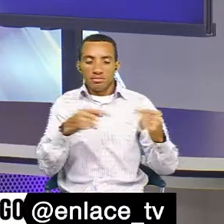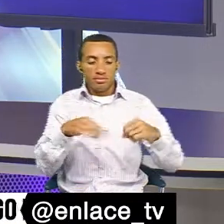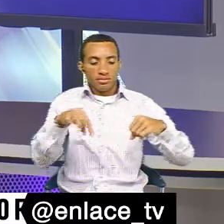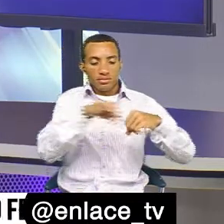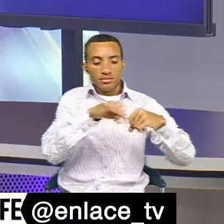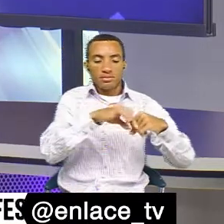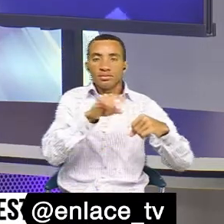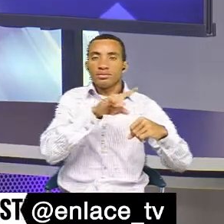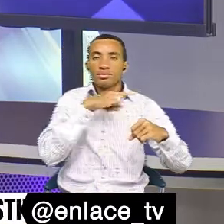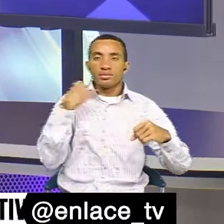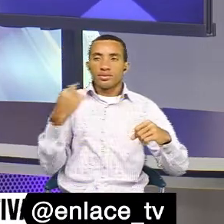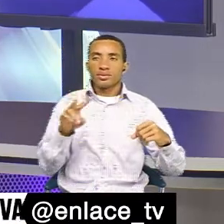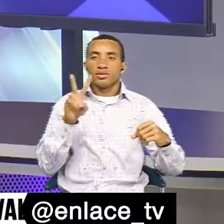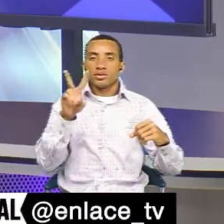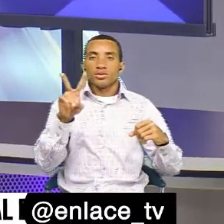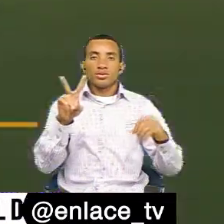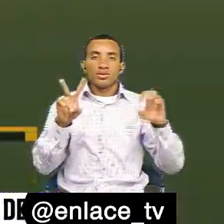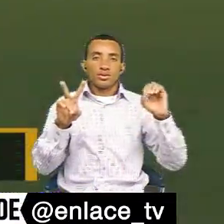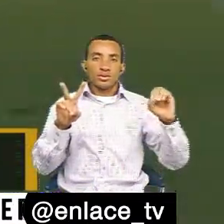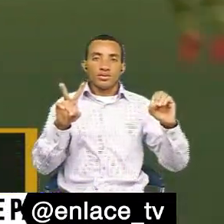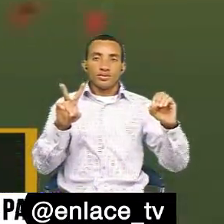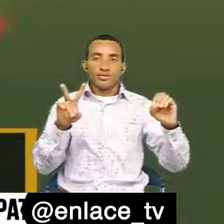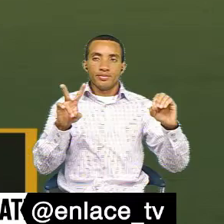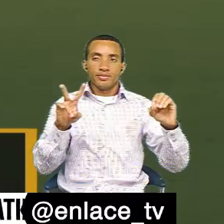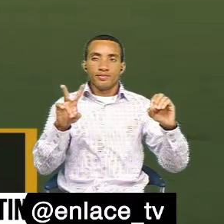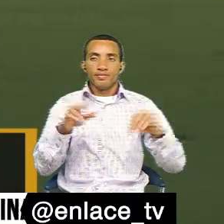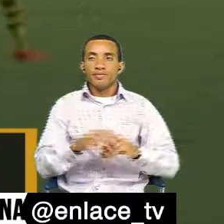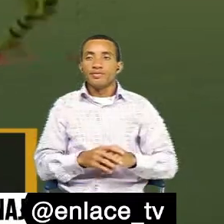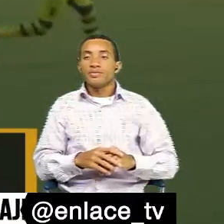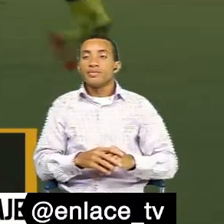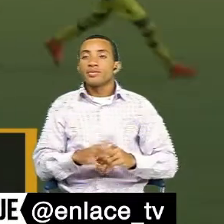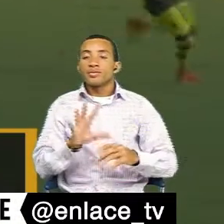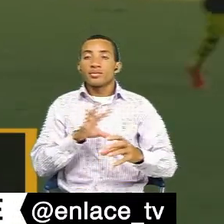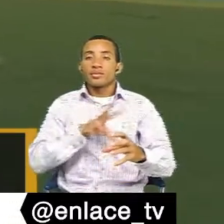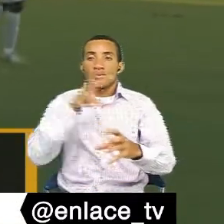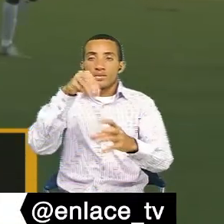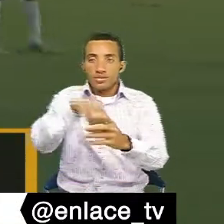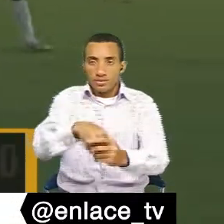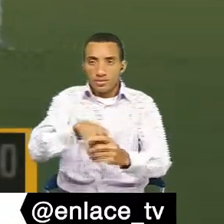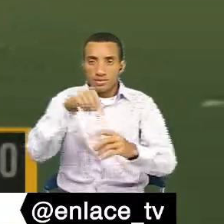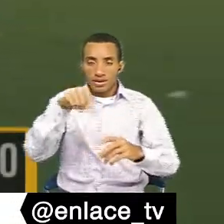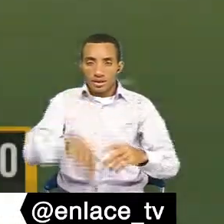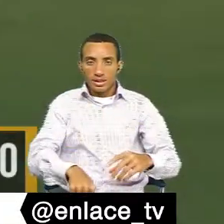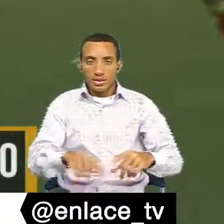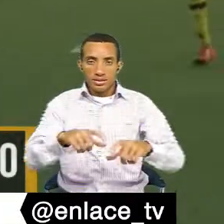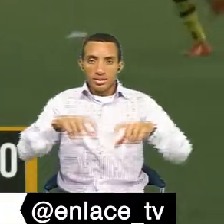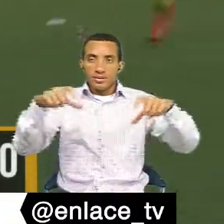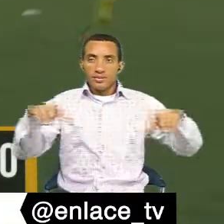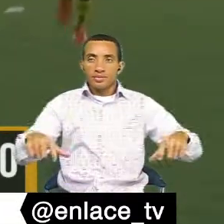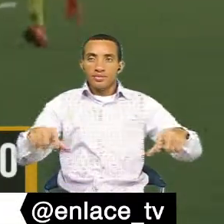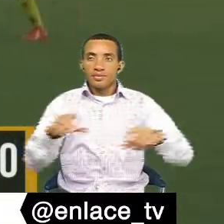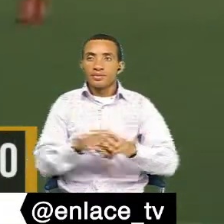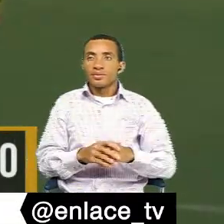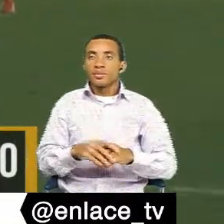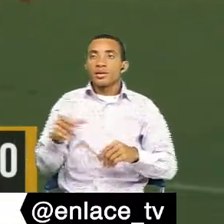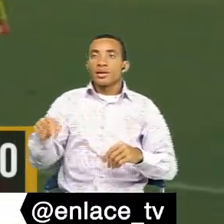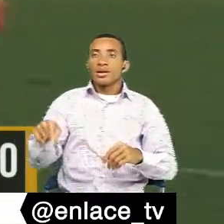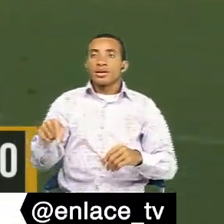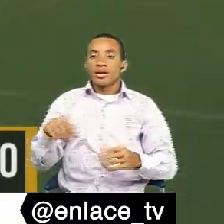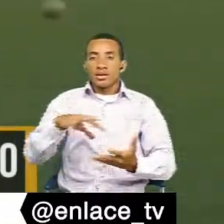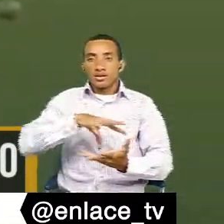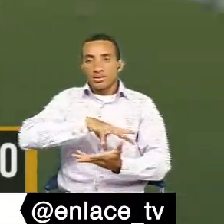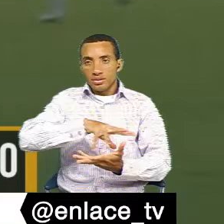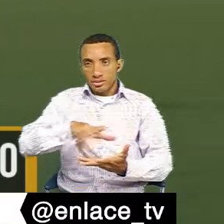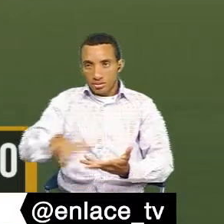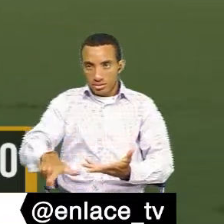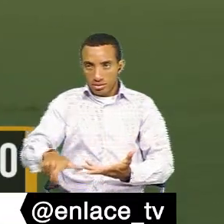por el visitante. El partido de ida que se jugó en el Puerto Petrolero dejó como victorioso al Real Santander y correspondió a la fase 3